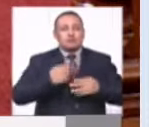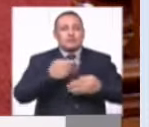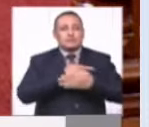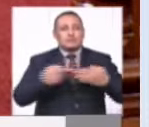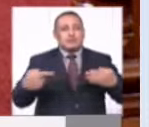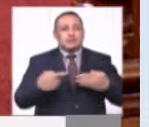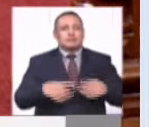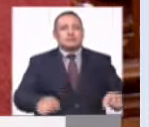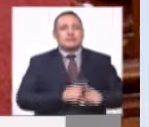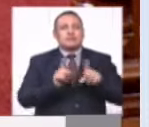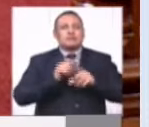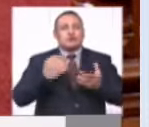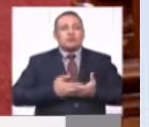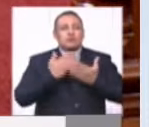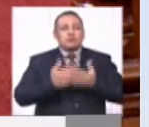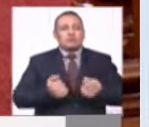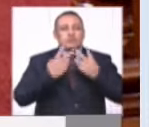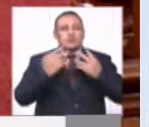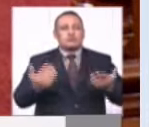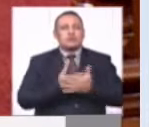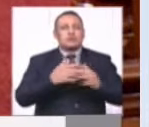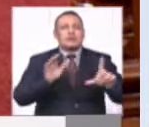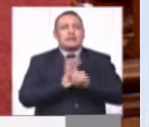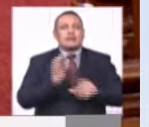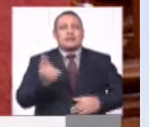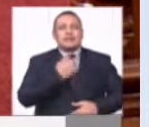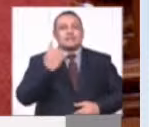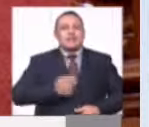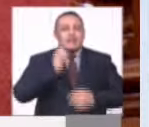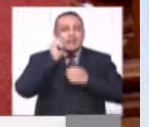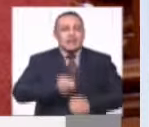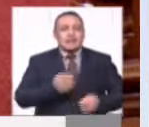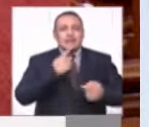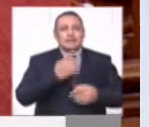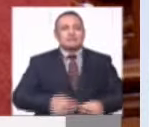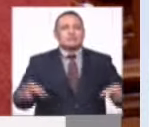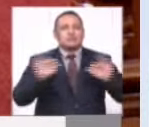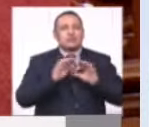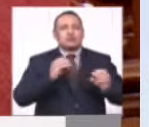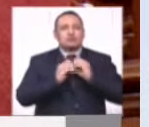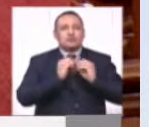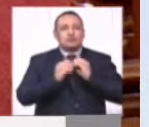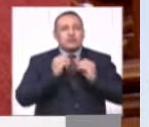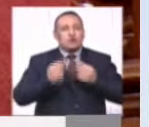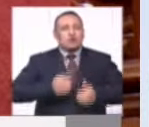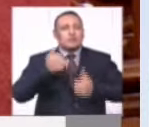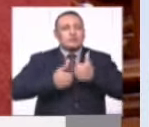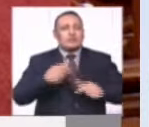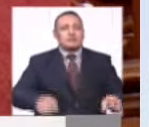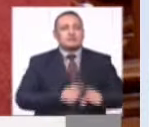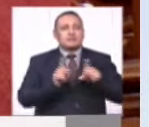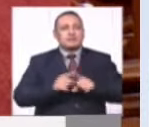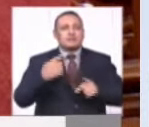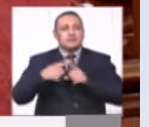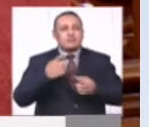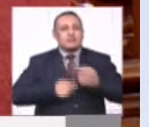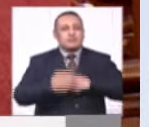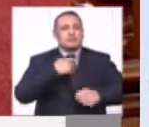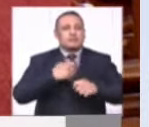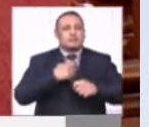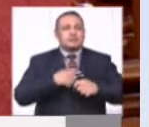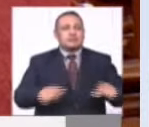semanas nuestra propuesta para la nueva ley agraria, que es importante recuperar la competitividad para nuestras